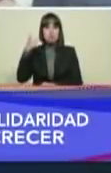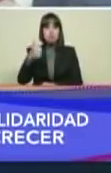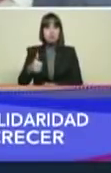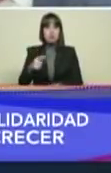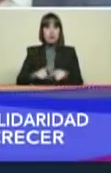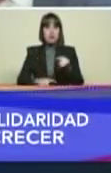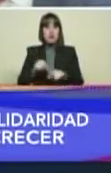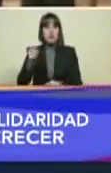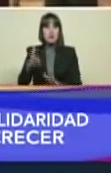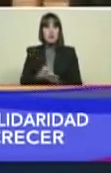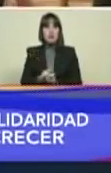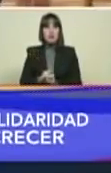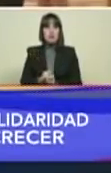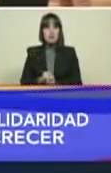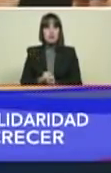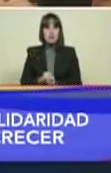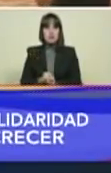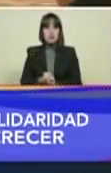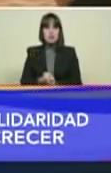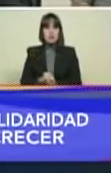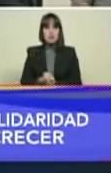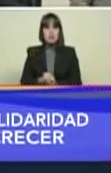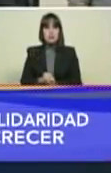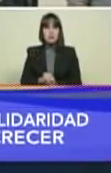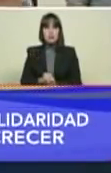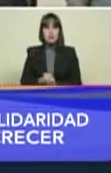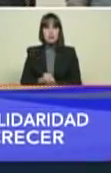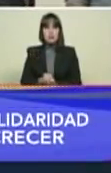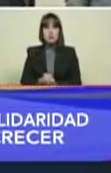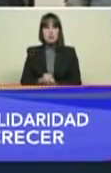China. 3 horas y media estuvimos reunidos.